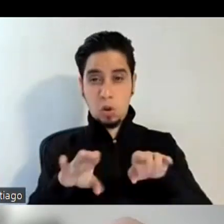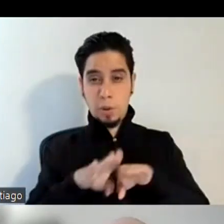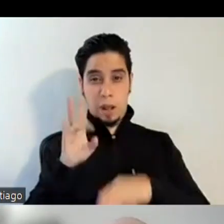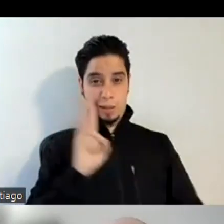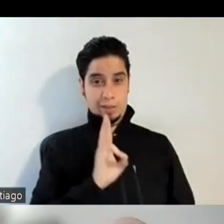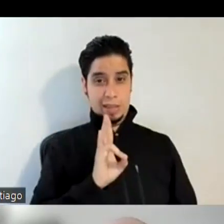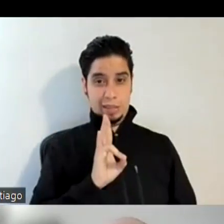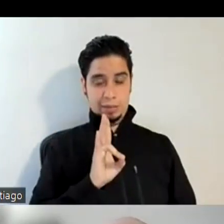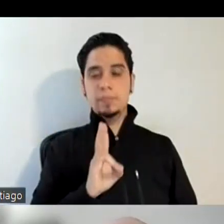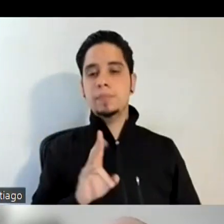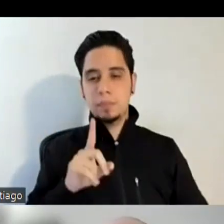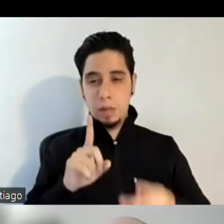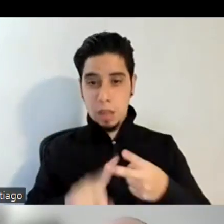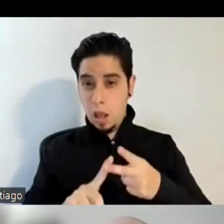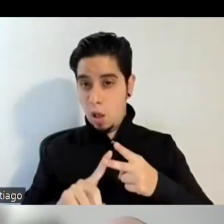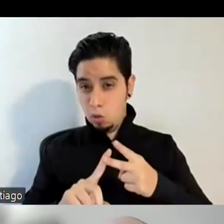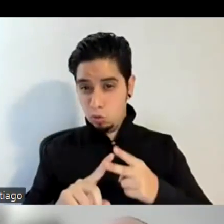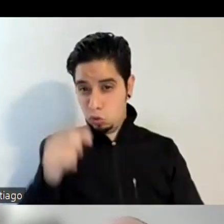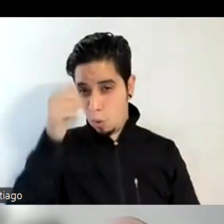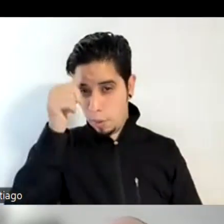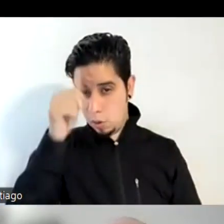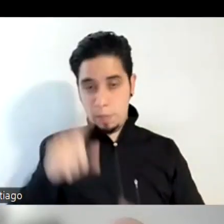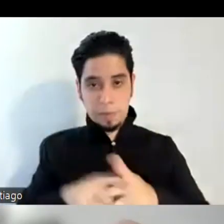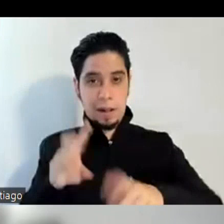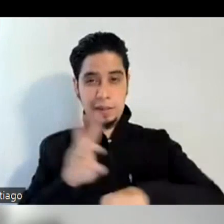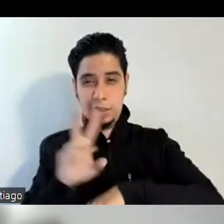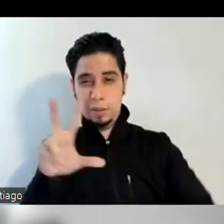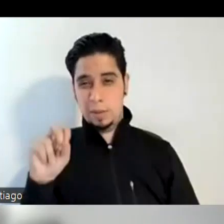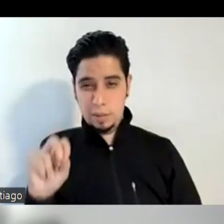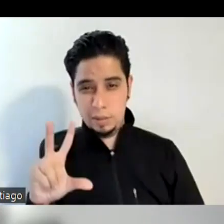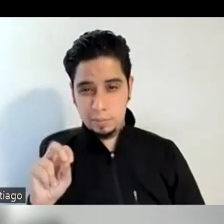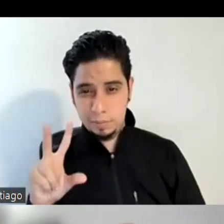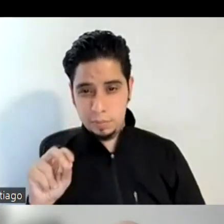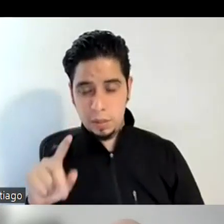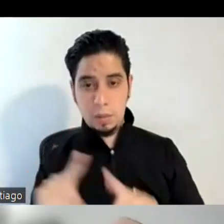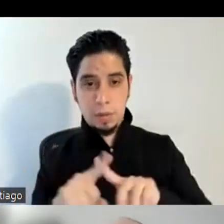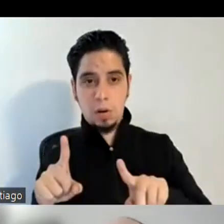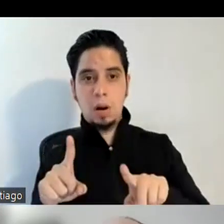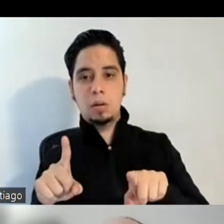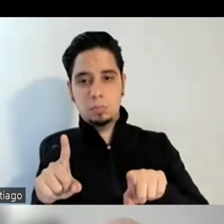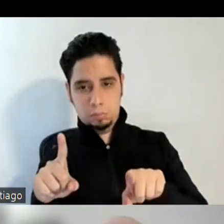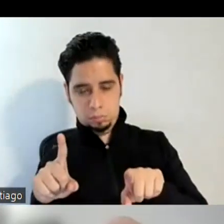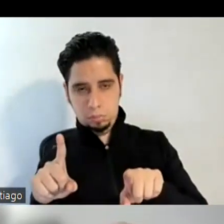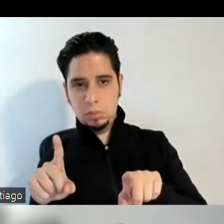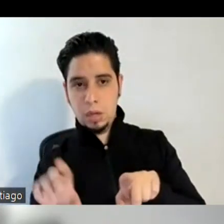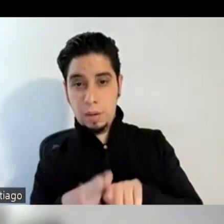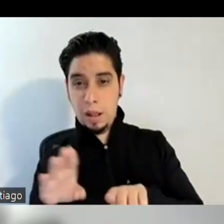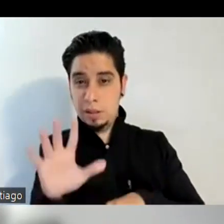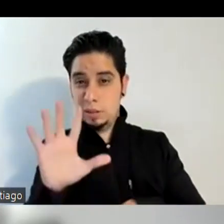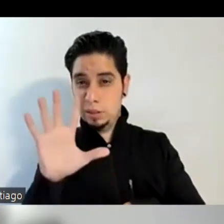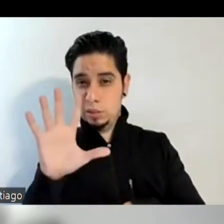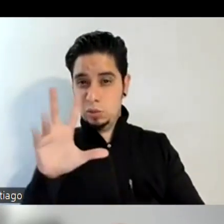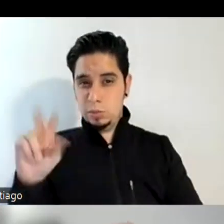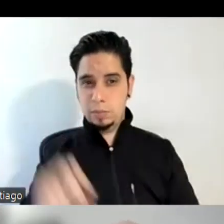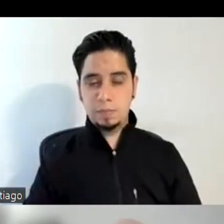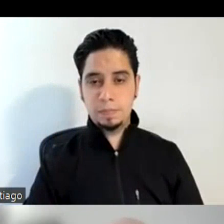Y domingo la función empieza a las 6:30. Ok. Pero las puertas abren a las 5:30. 5:30. Ok,